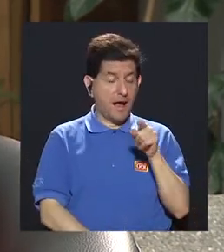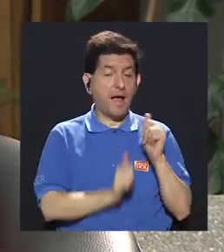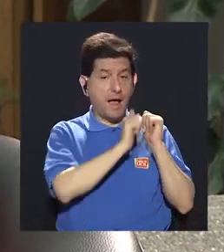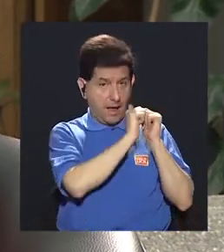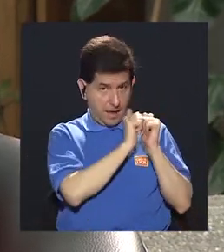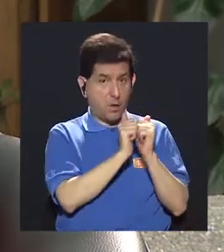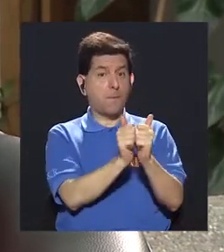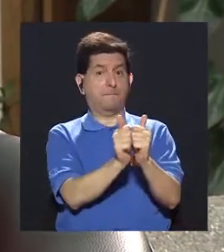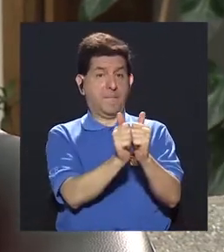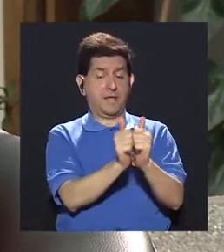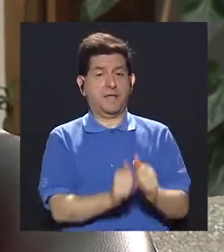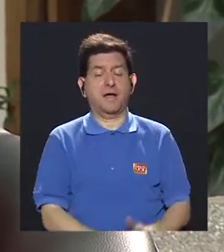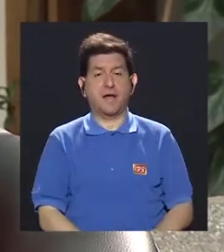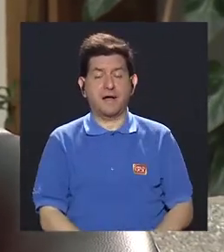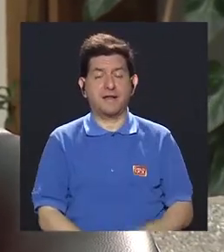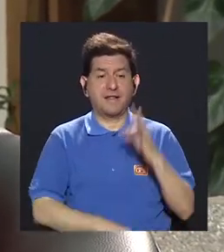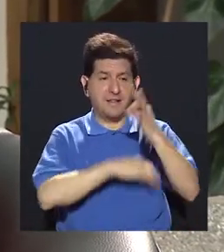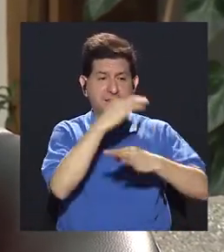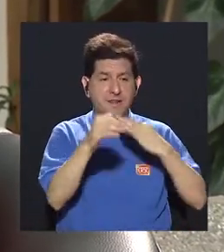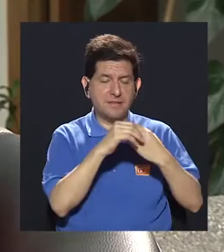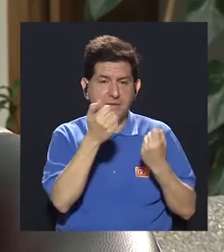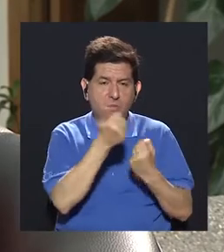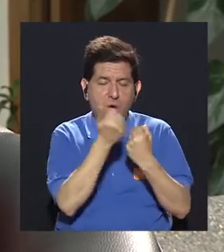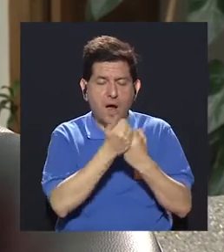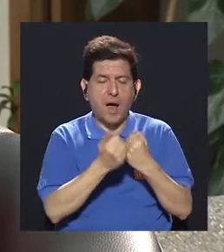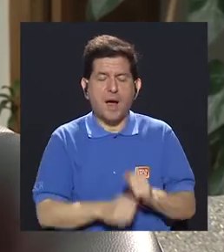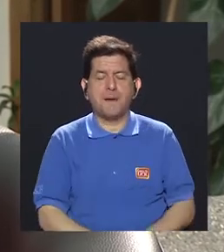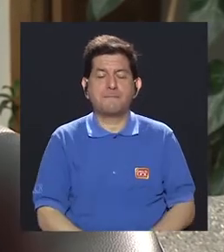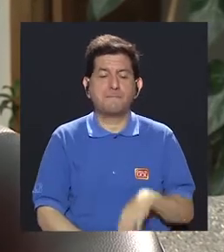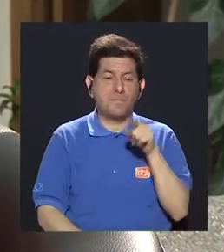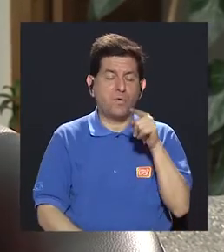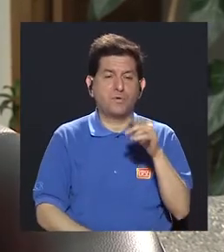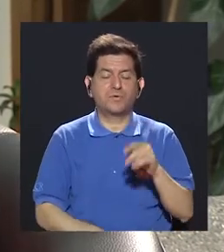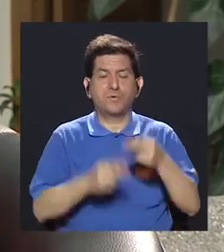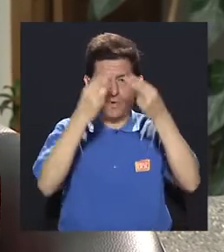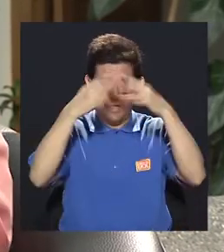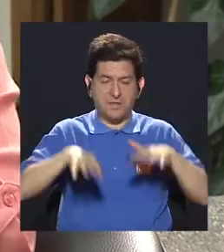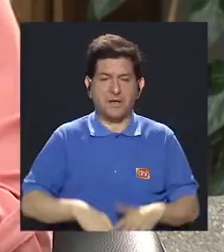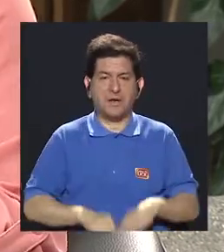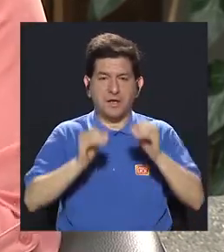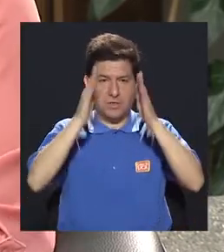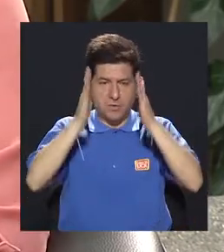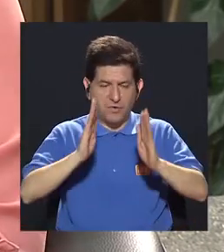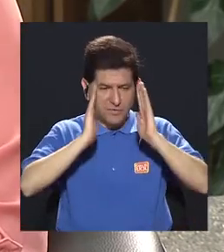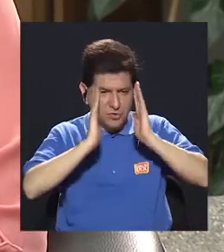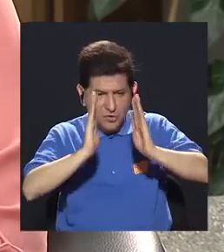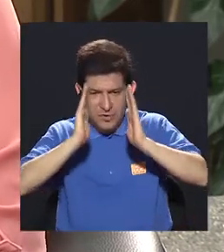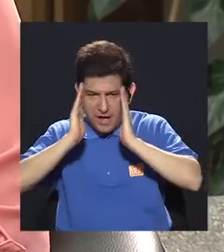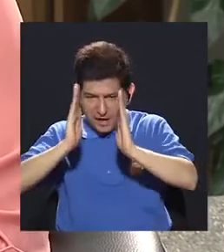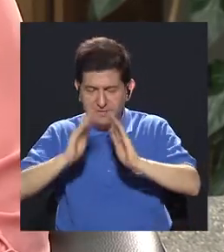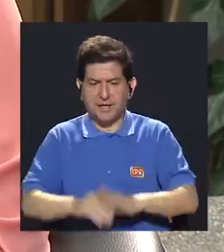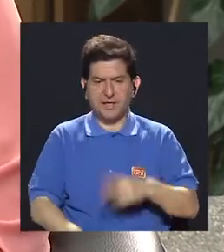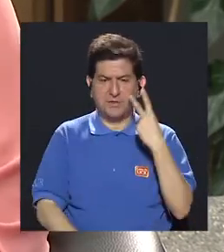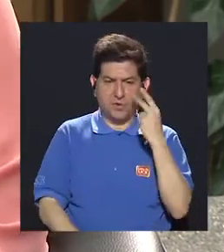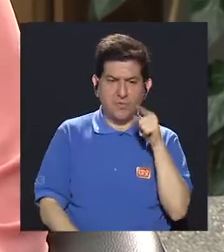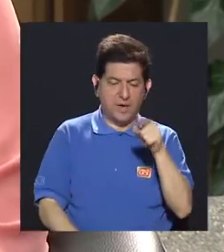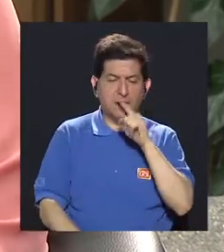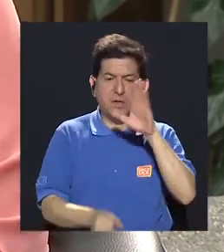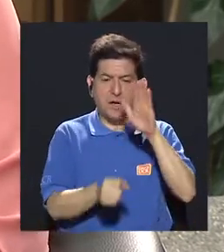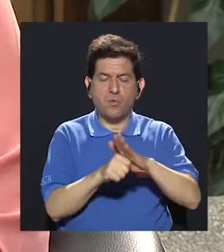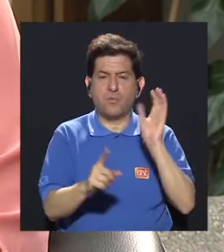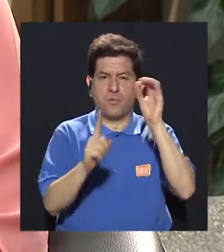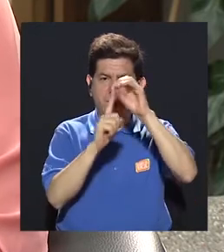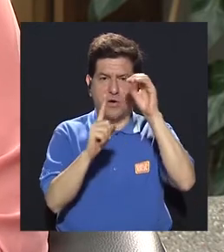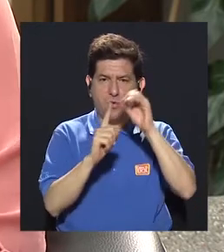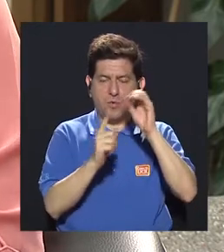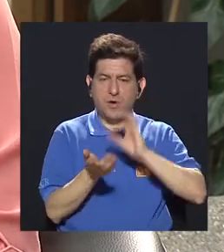un proceso con acompañamiento de facilitación virtual. Tienen, por así decirlo, un profesor o profesora dándole seguimiento y viendo a ver qué alcancen